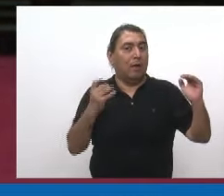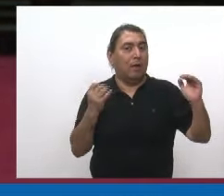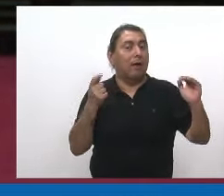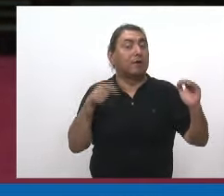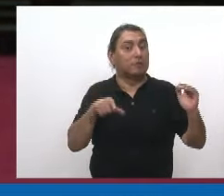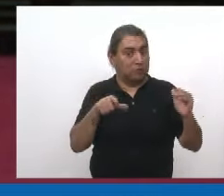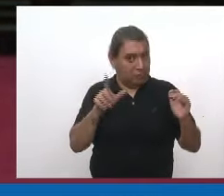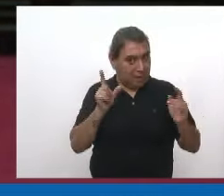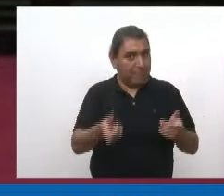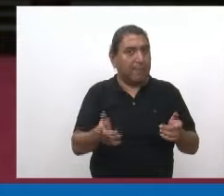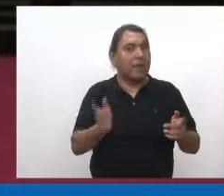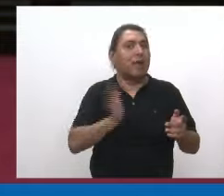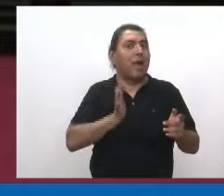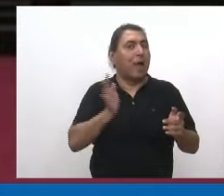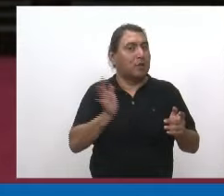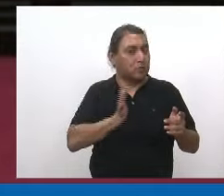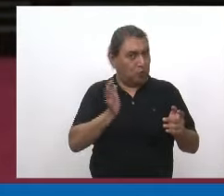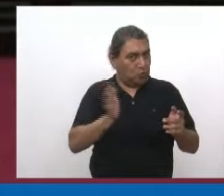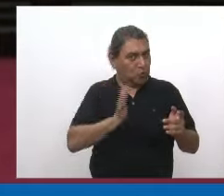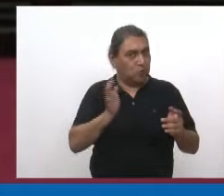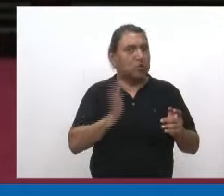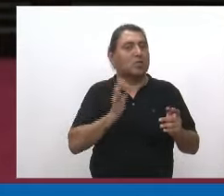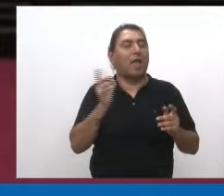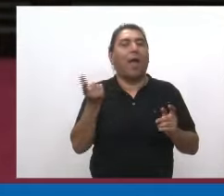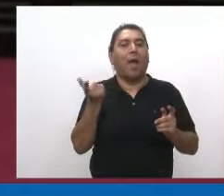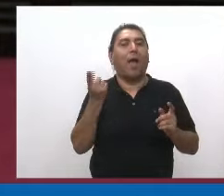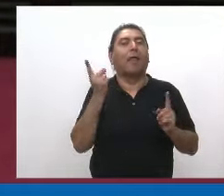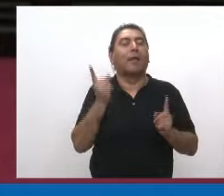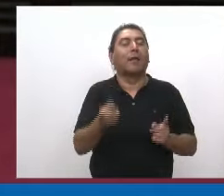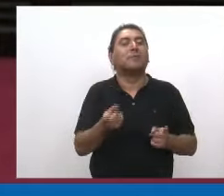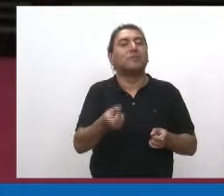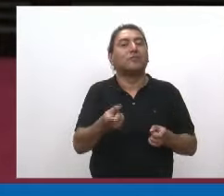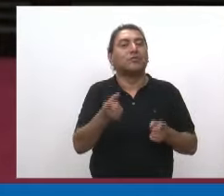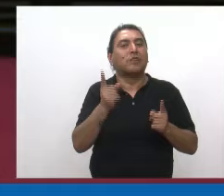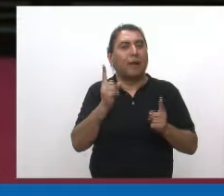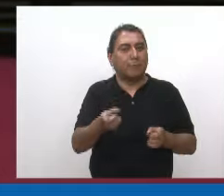asusta. Y eso también pone muy